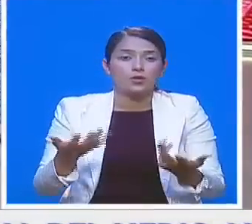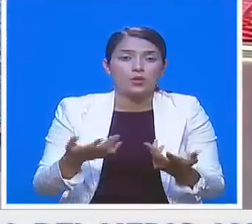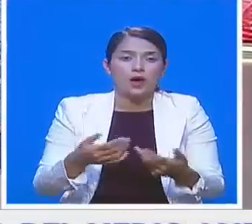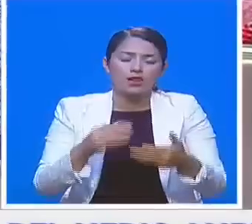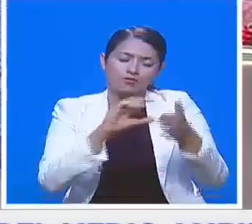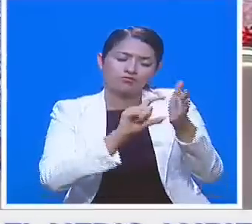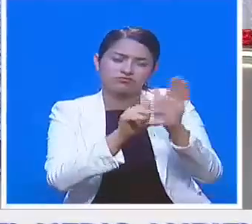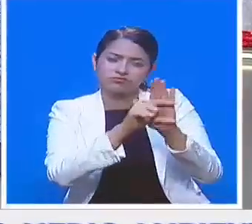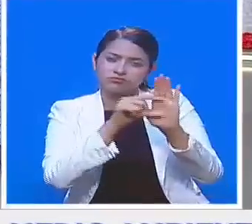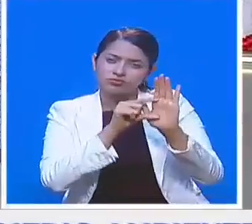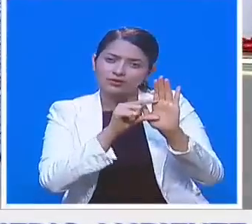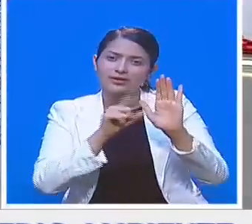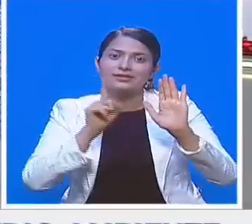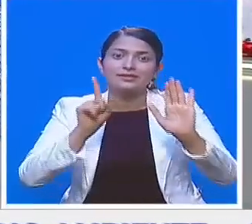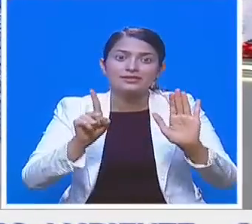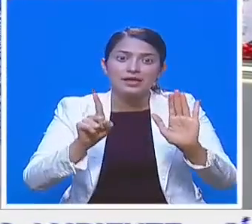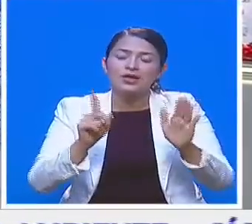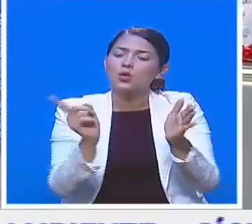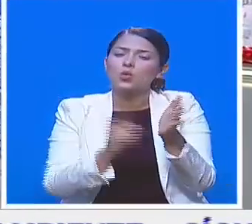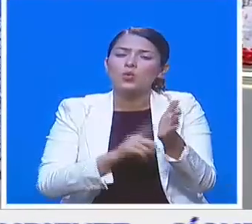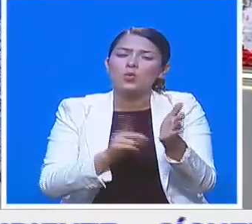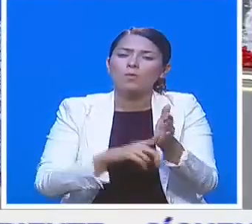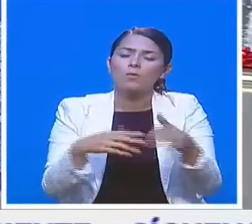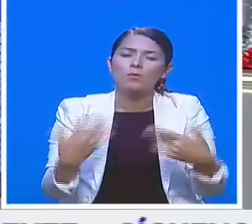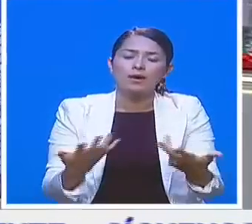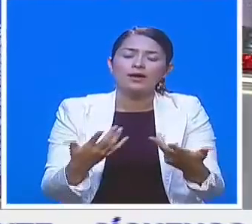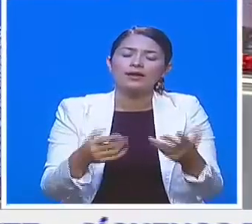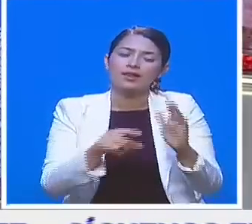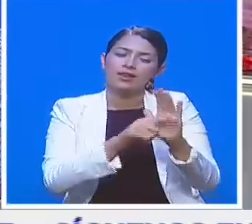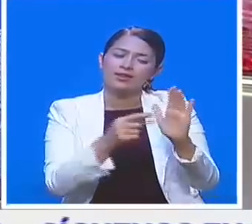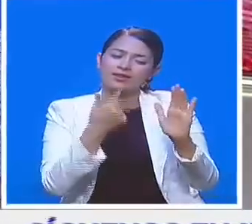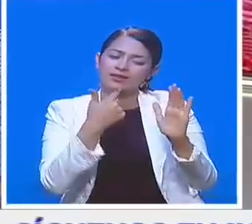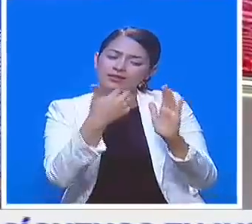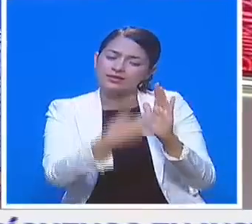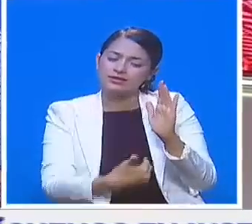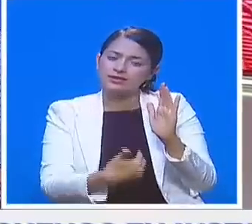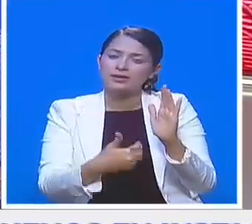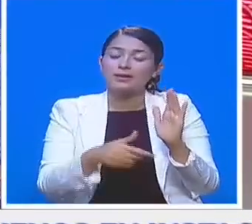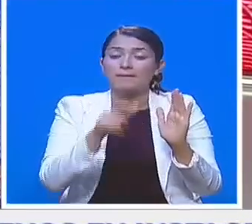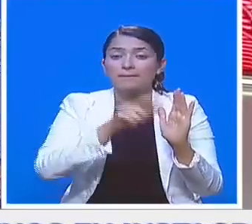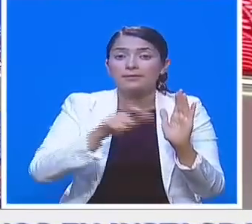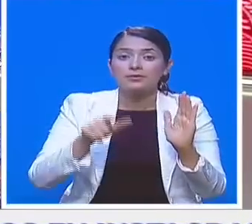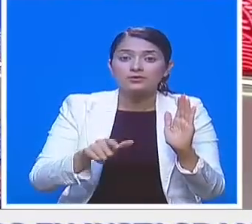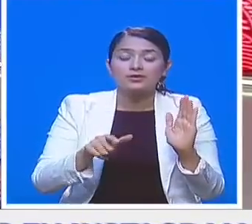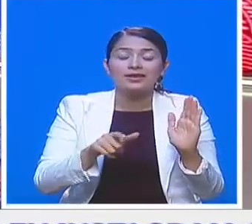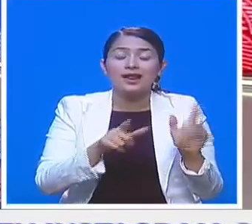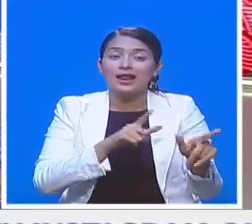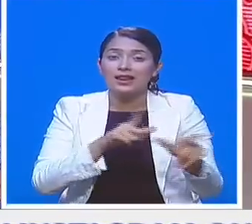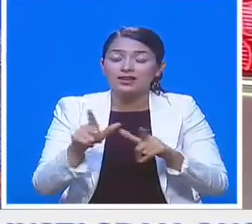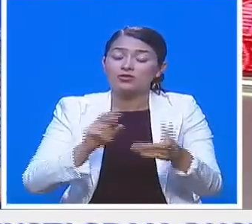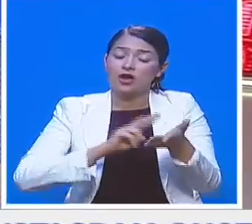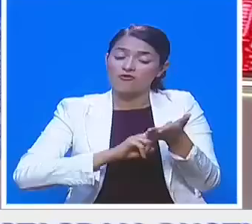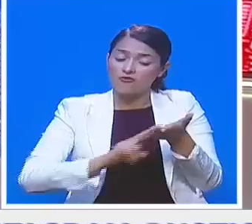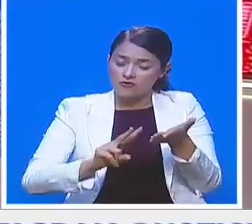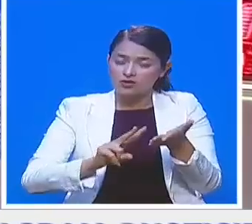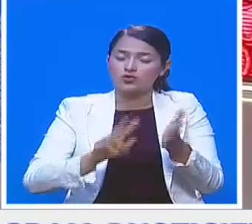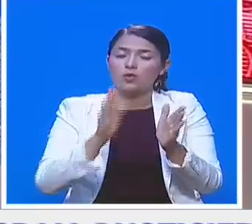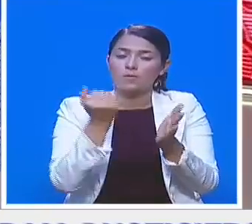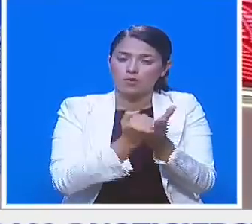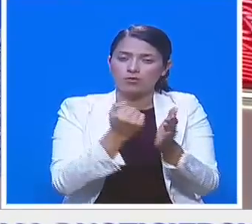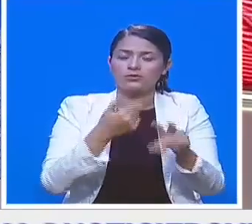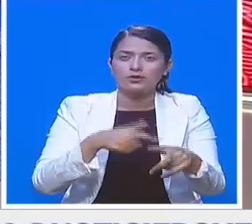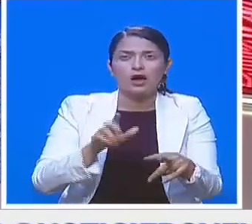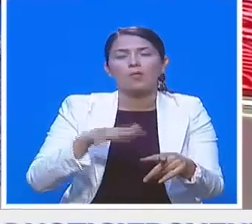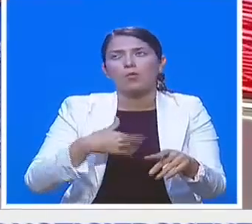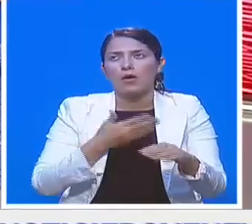6 sobre el cumplimiento, y dice el apartado C que las personas que ya poseen visas válidas, ya sean de tipo